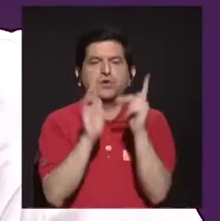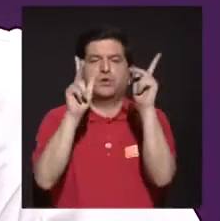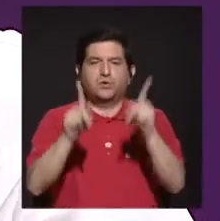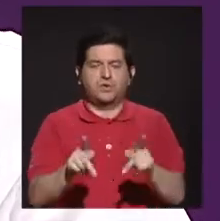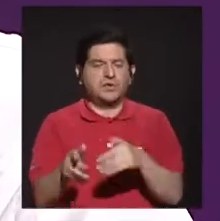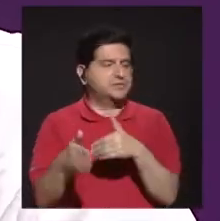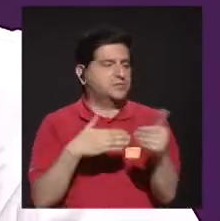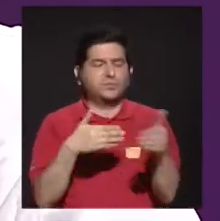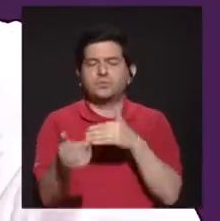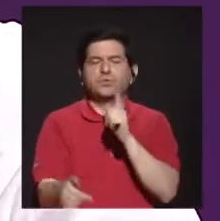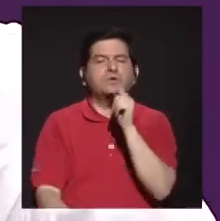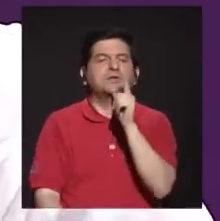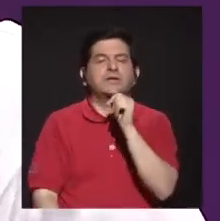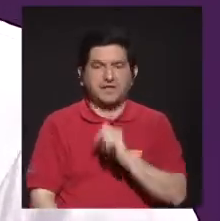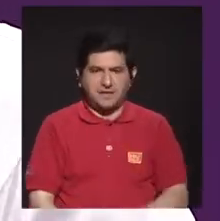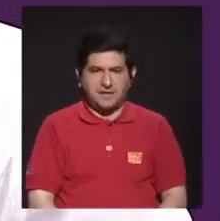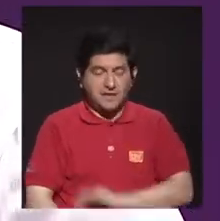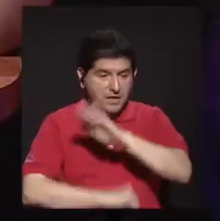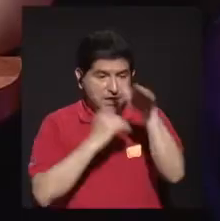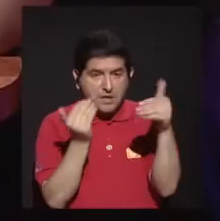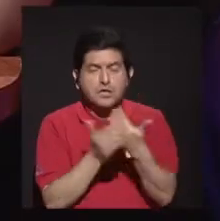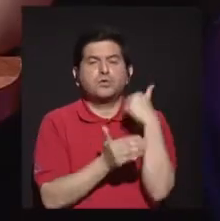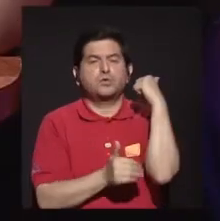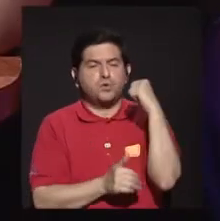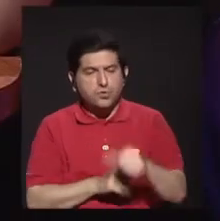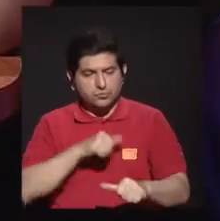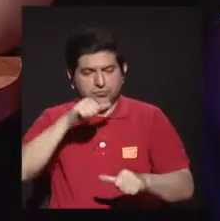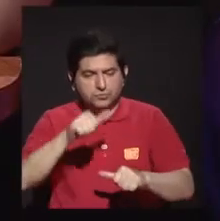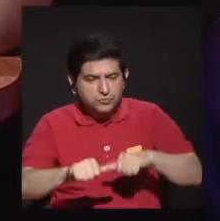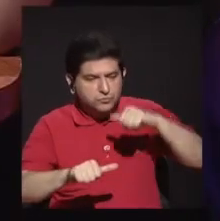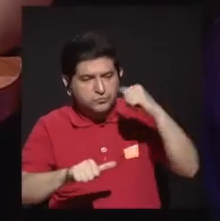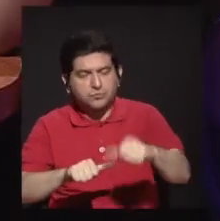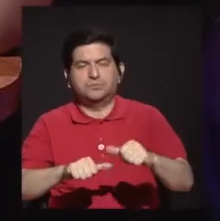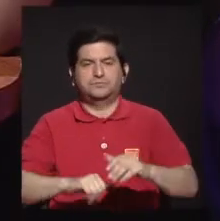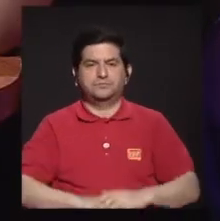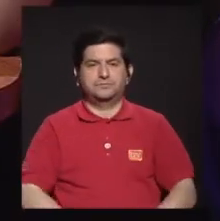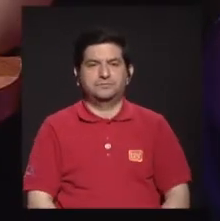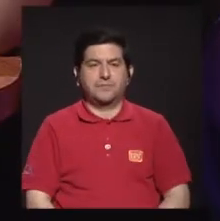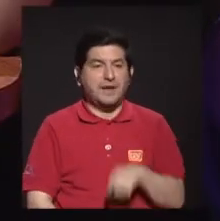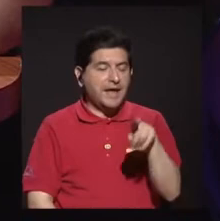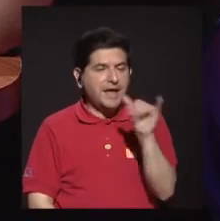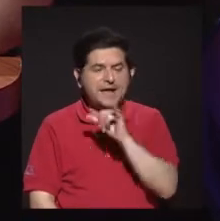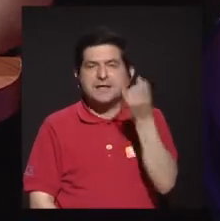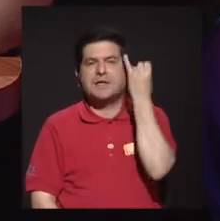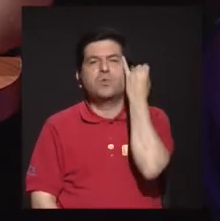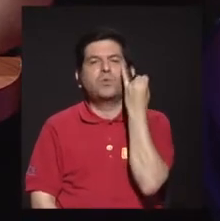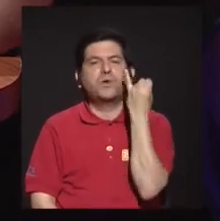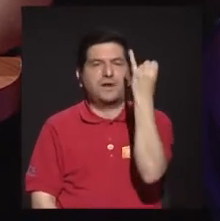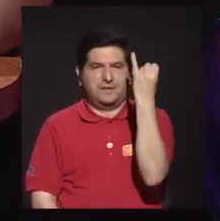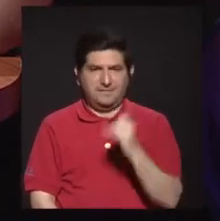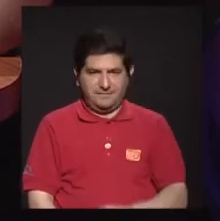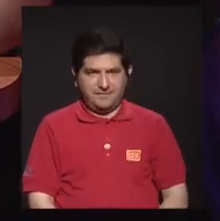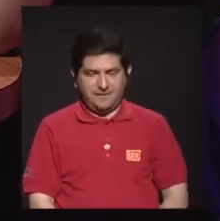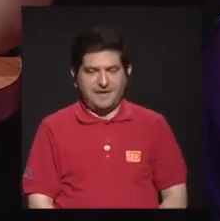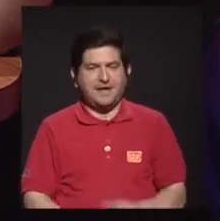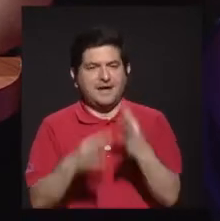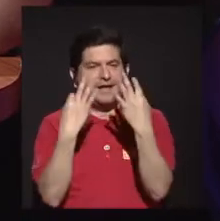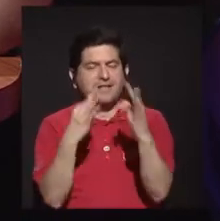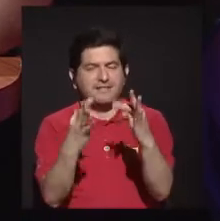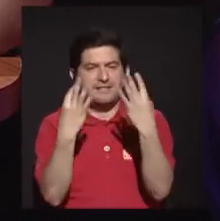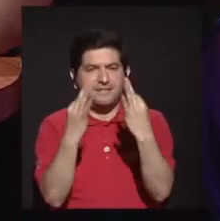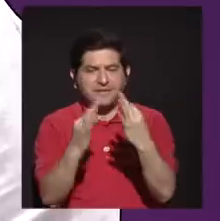¿verdad? Sin excepción, y que todos vamos luchando en eso. Entonces, esa misma iniciativa de